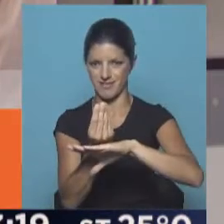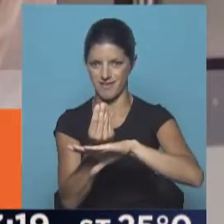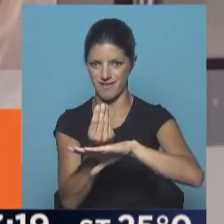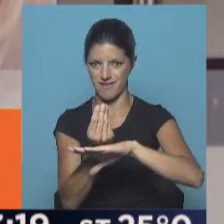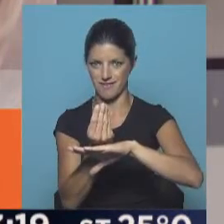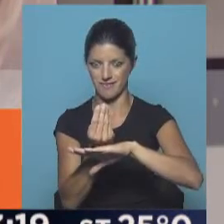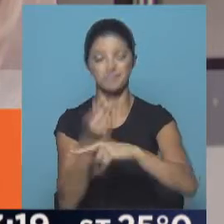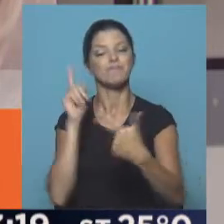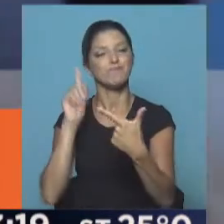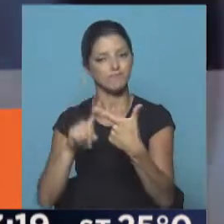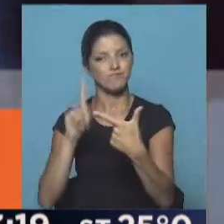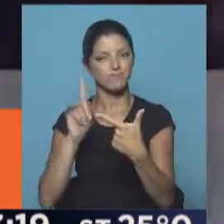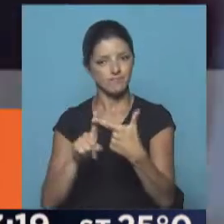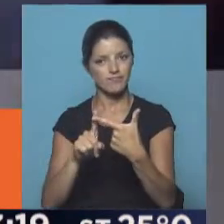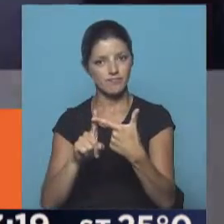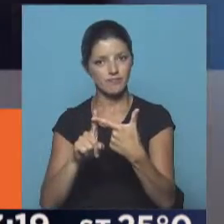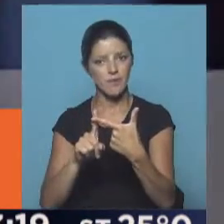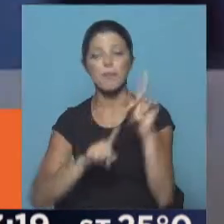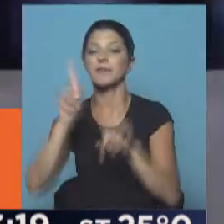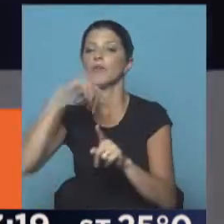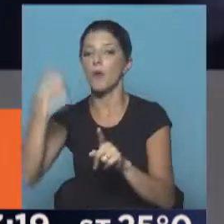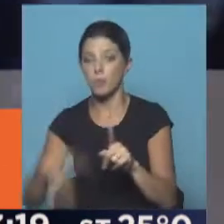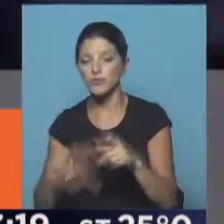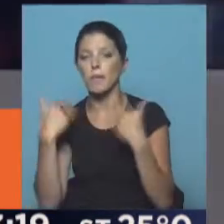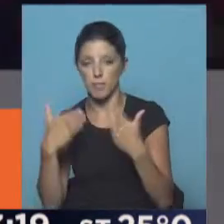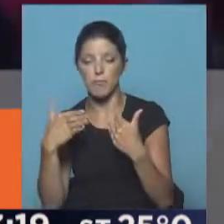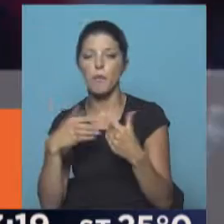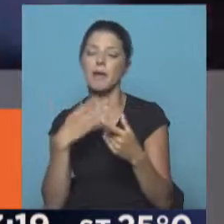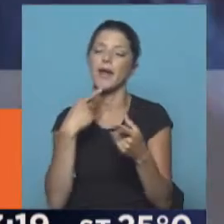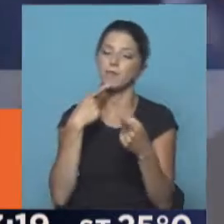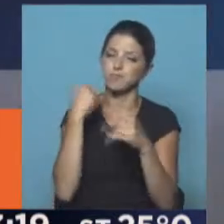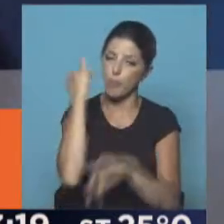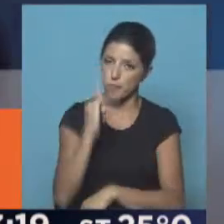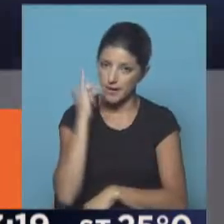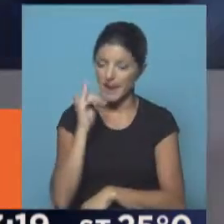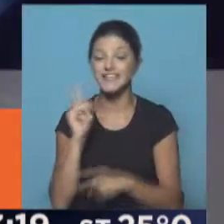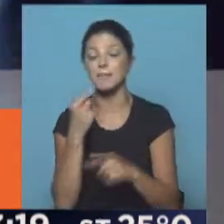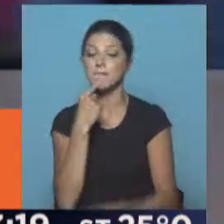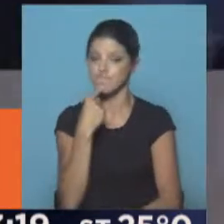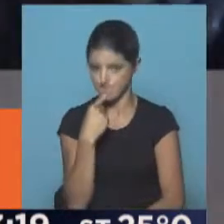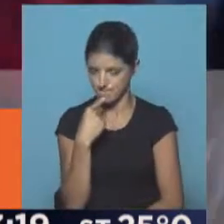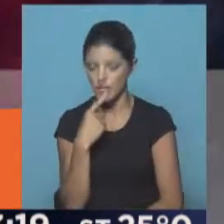que ahí tenemos algunas cosas para decir y algunas cosas para interrogar. Tenemos para decir